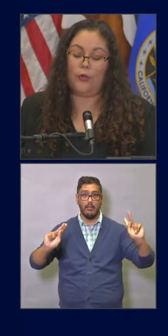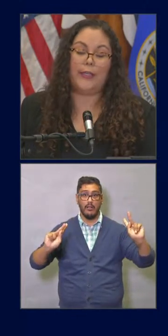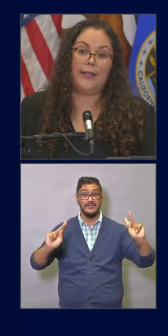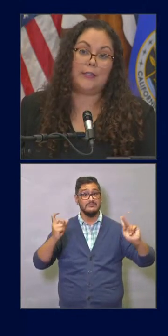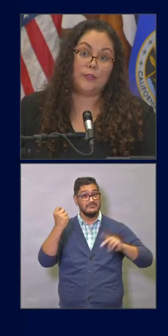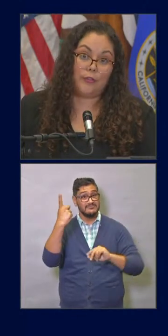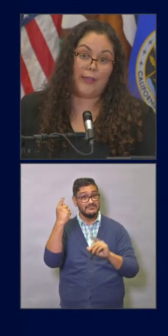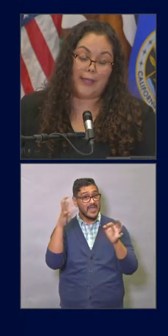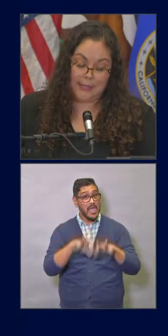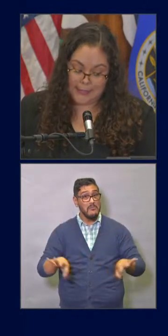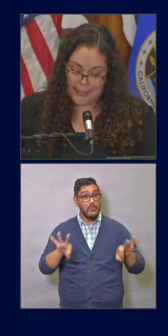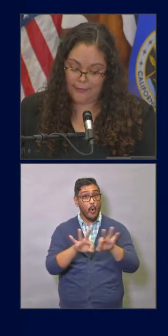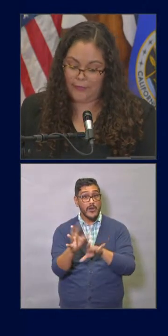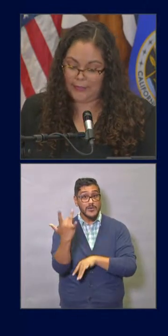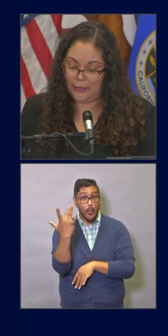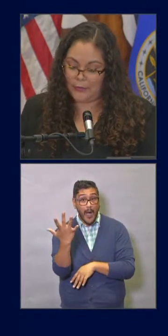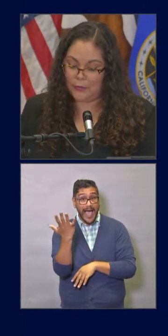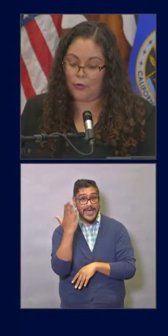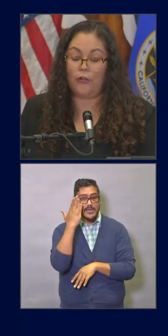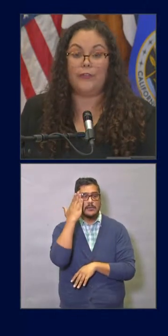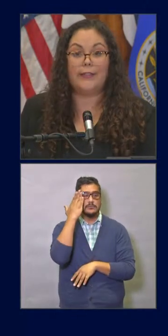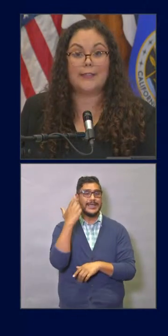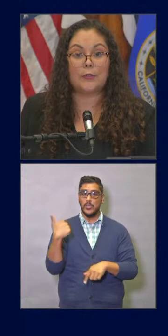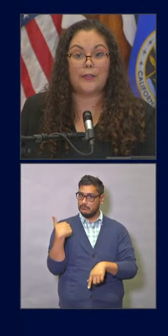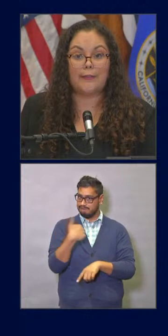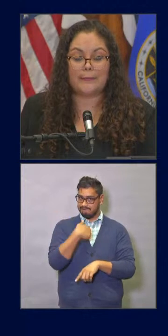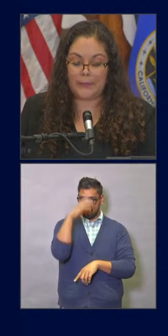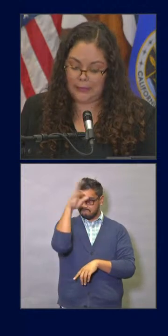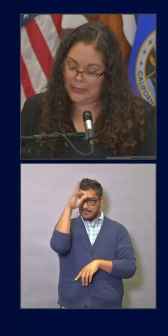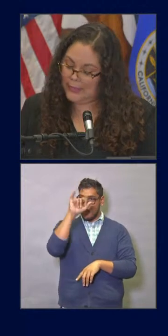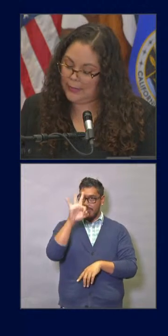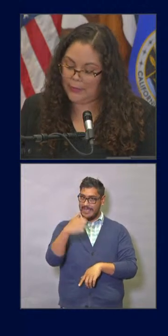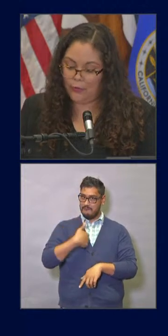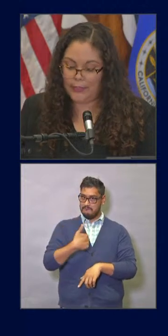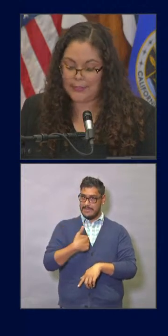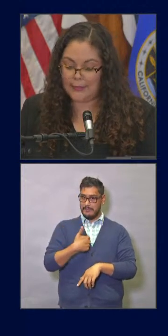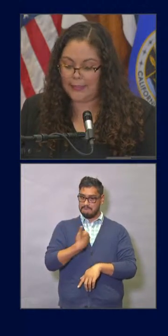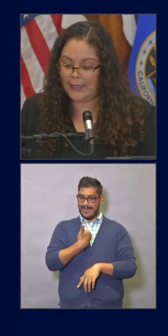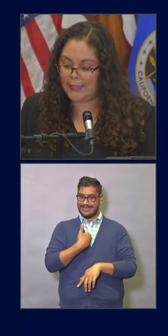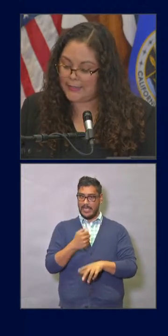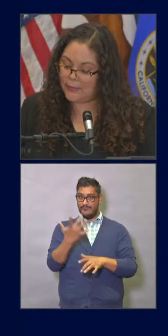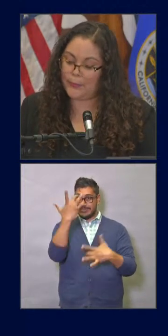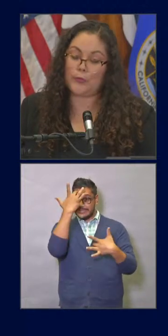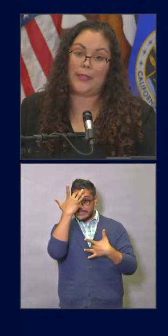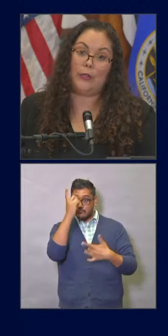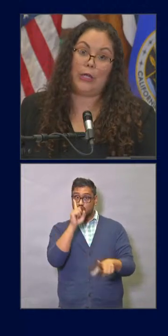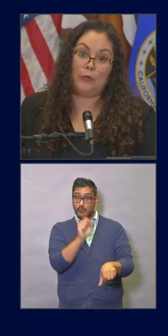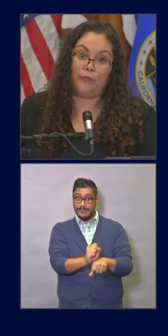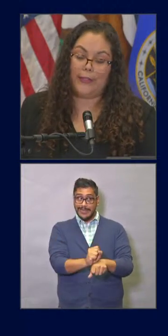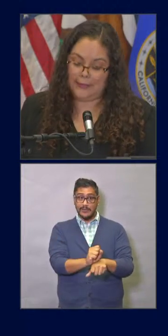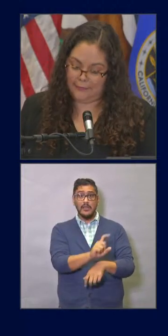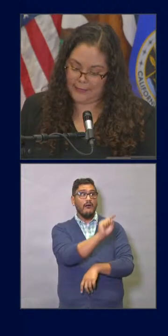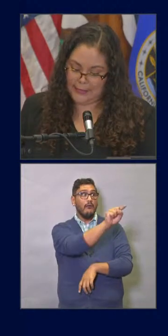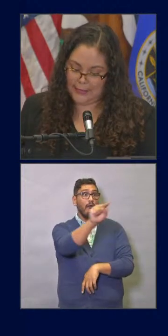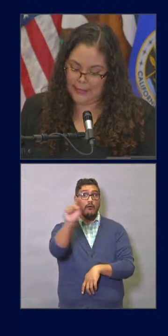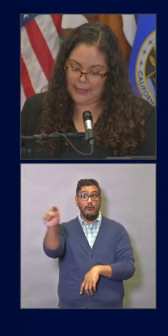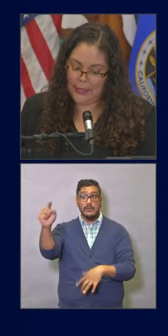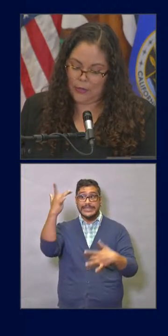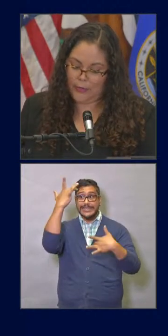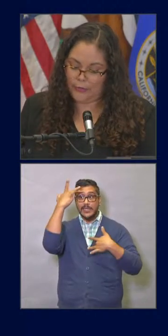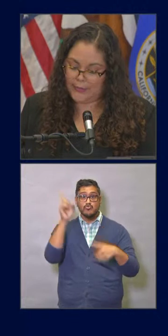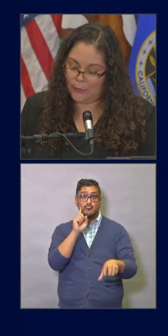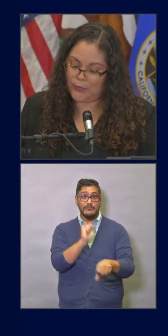nosotros o quienes nos rodean están infectados con COVID-19, la mejor estrategia es siempre usar una cubierta